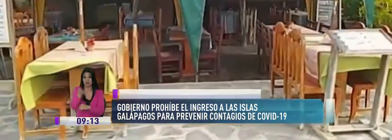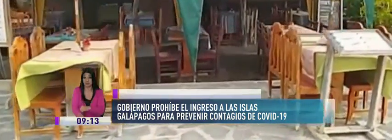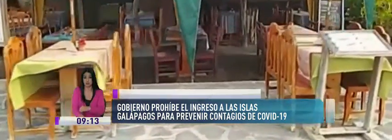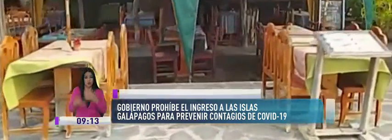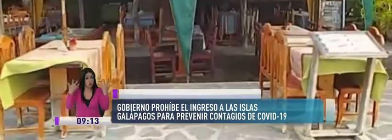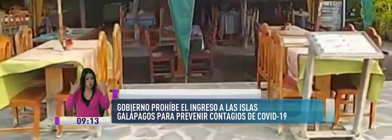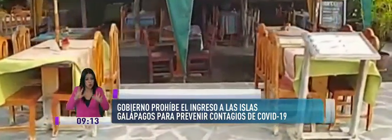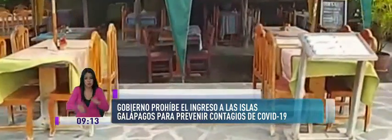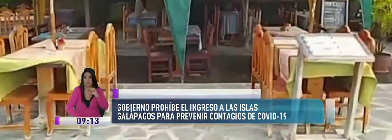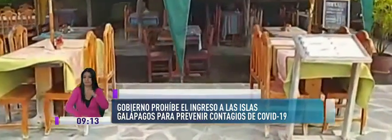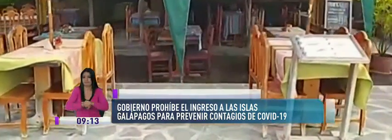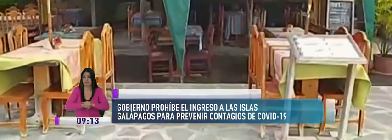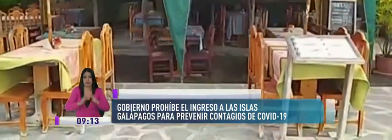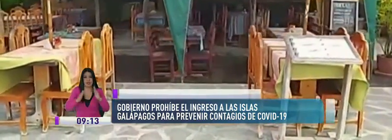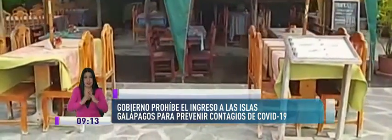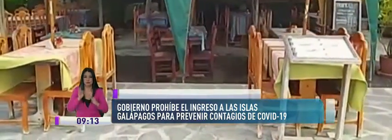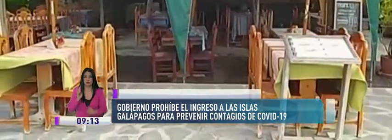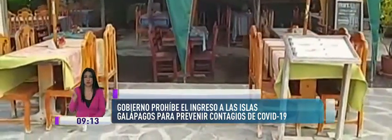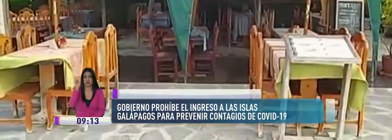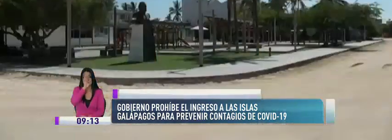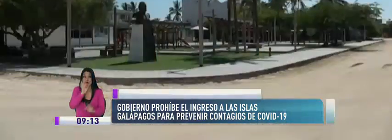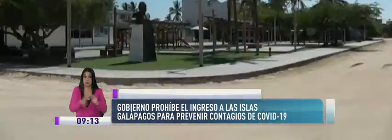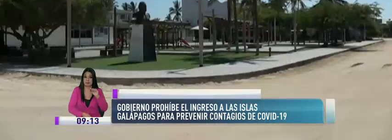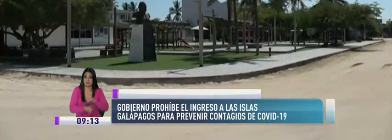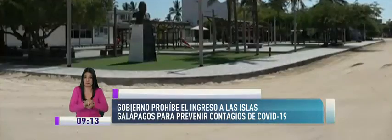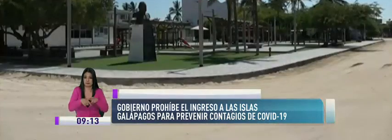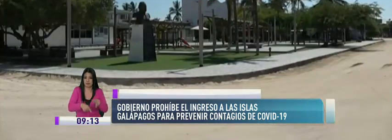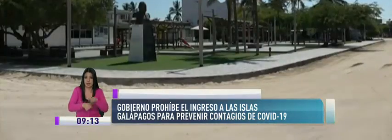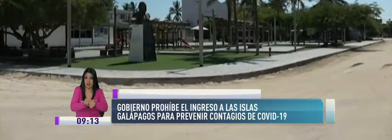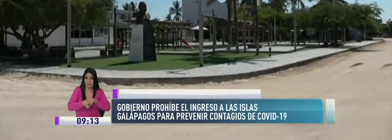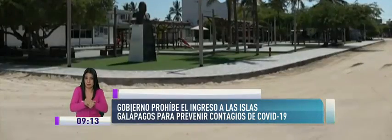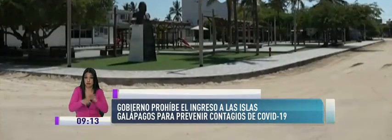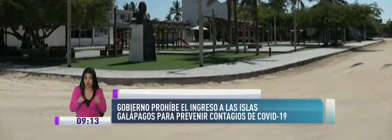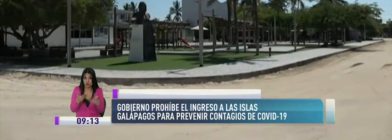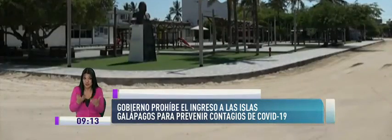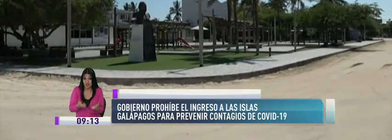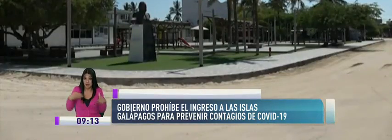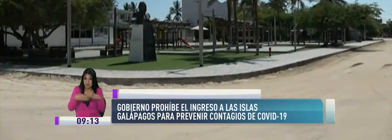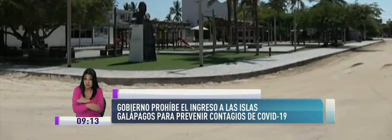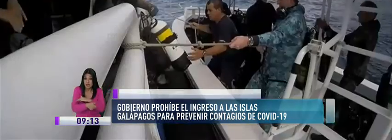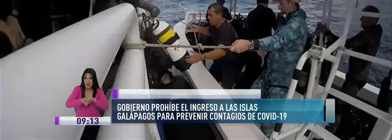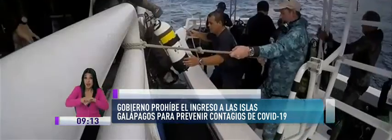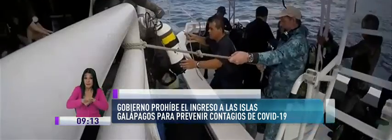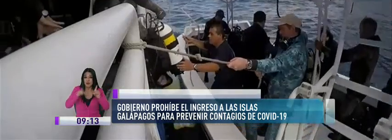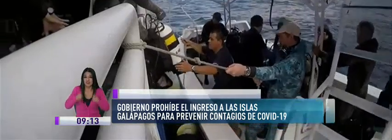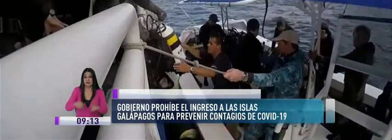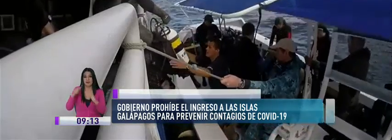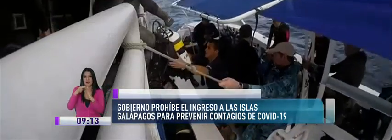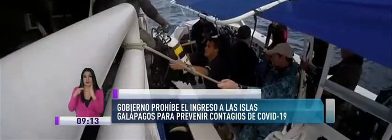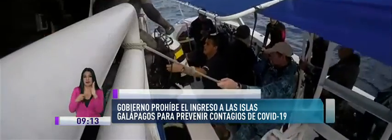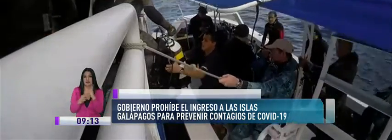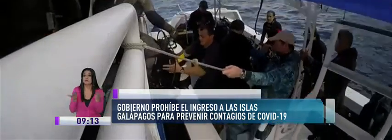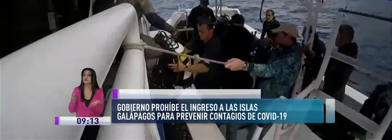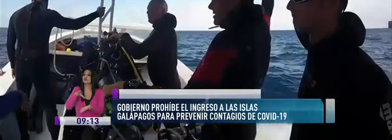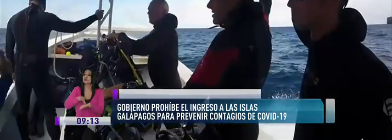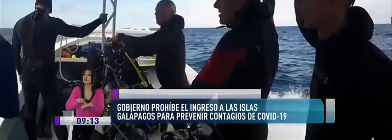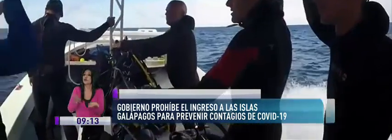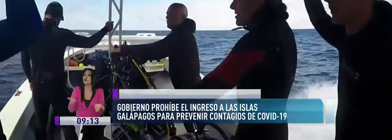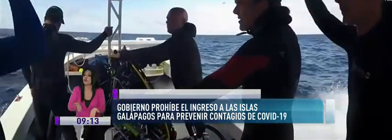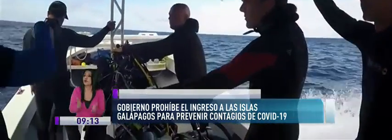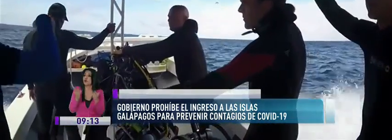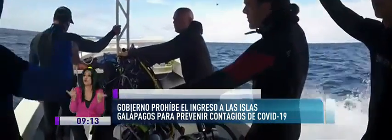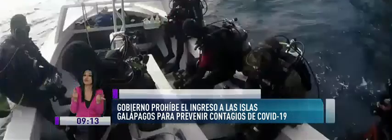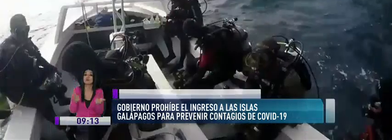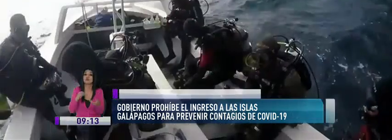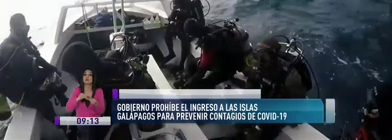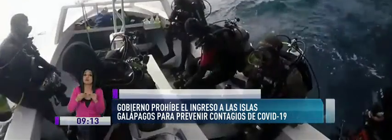excepción, sean turistas o residentes. Y quienes quieran ingresar a Galápagos deberían registrarse, indicar la ciudad de donde provienen, un número de